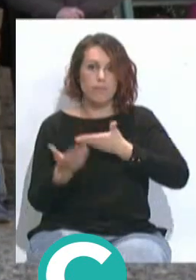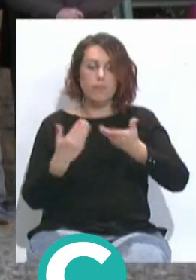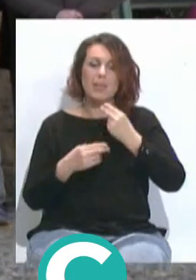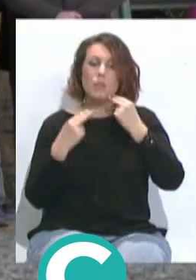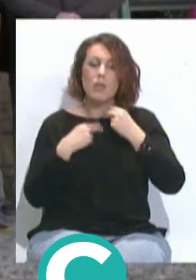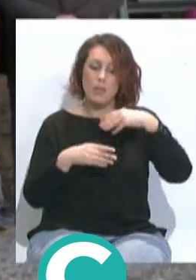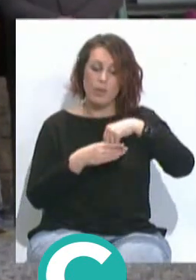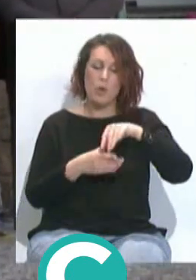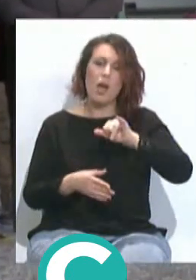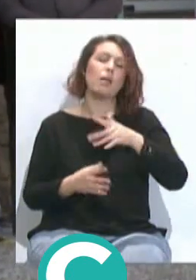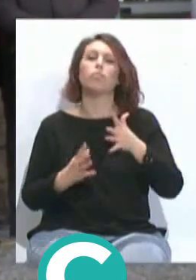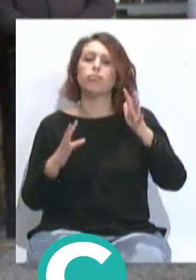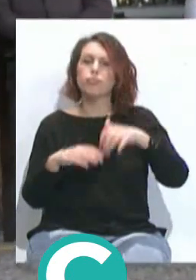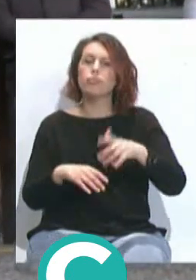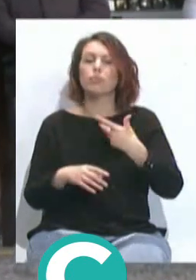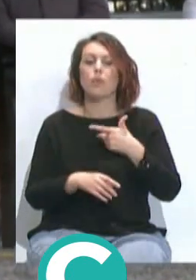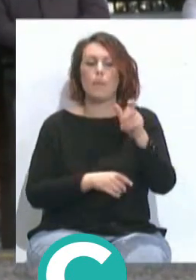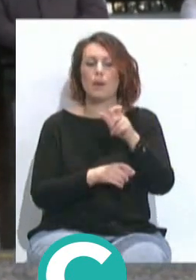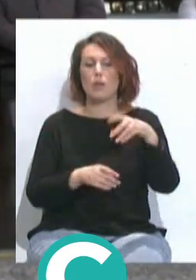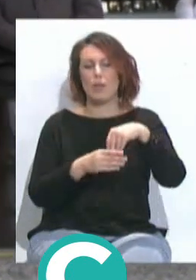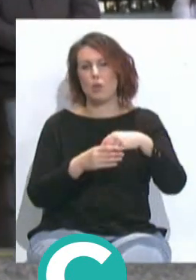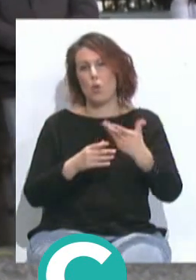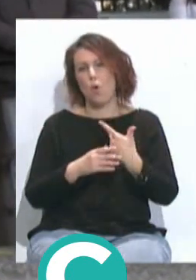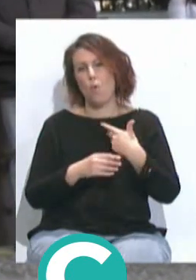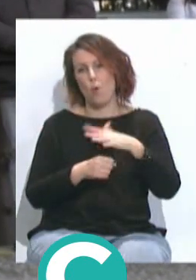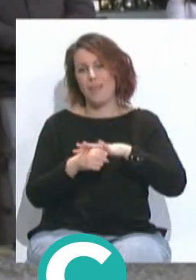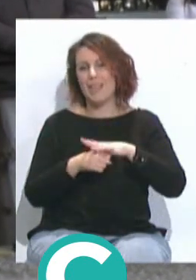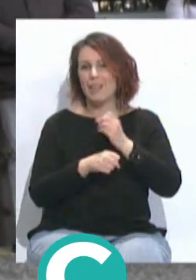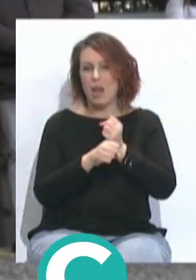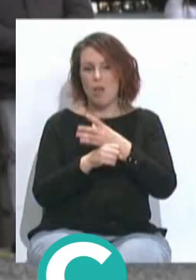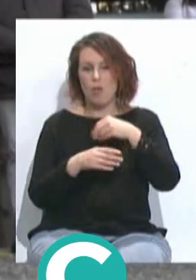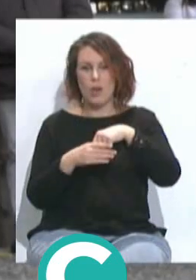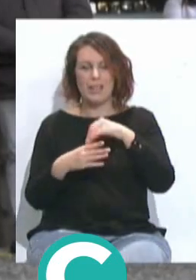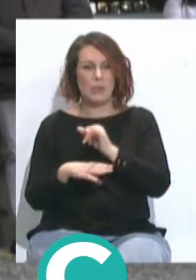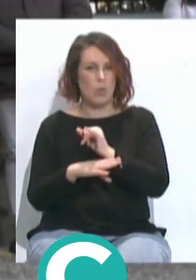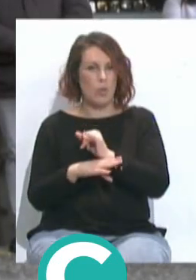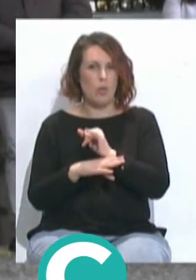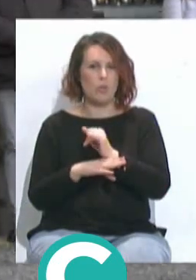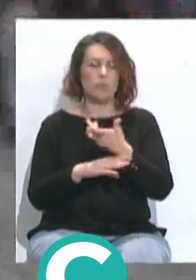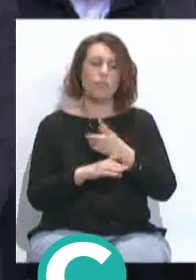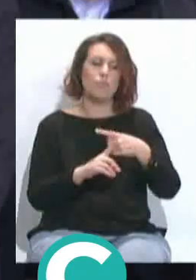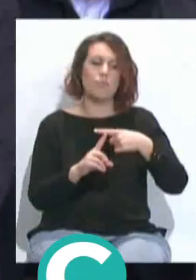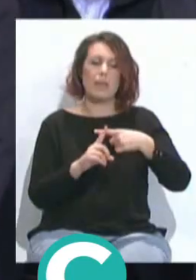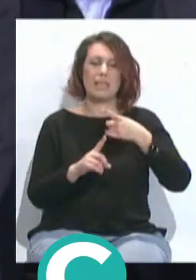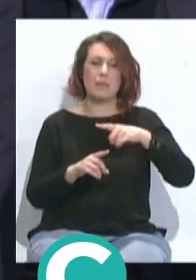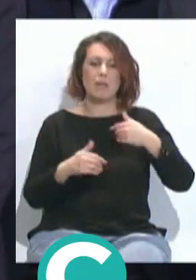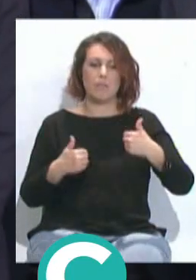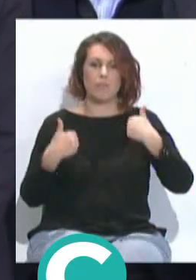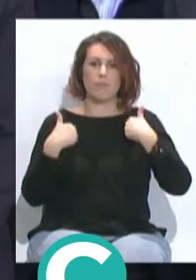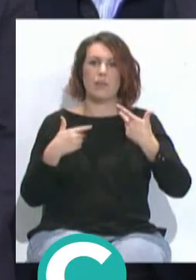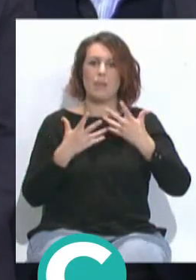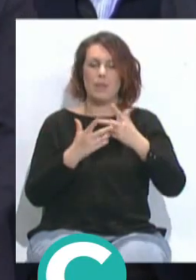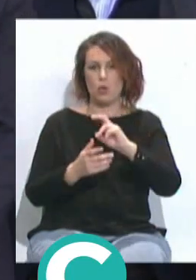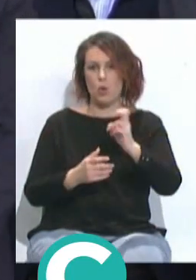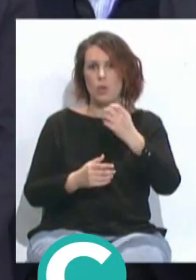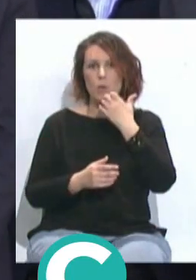Diputación se ha producido también una concentración de miembros de la Corporación Provincial y trabajadores de esta institución, a la que se han sumado también representantes de otras